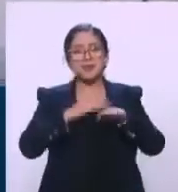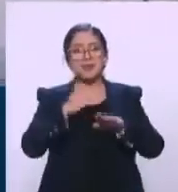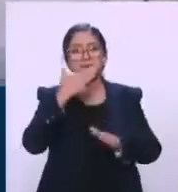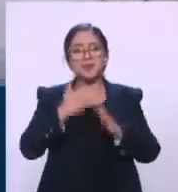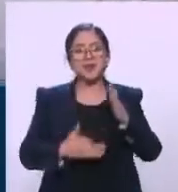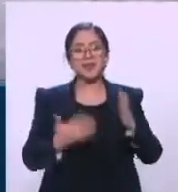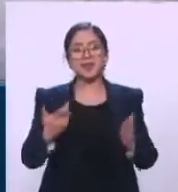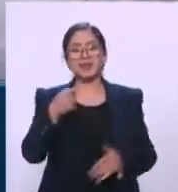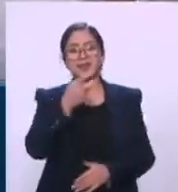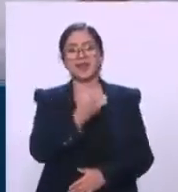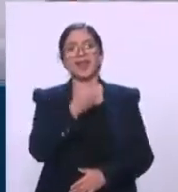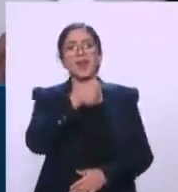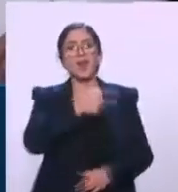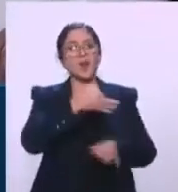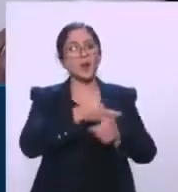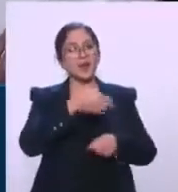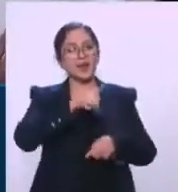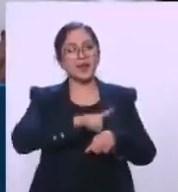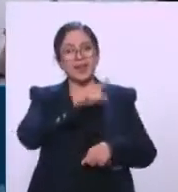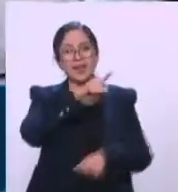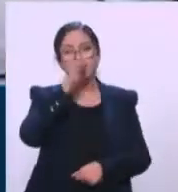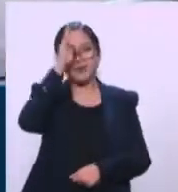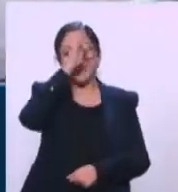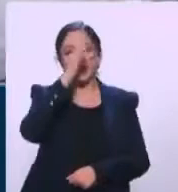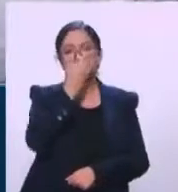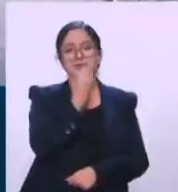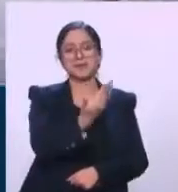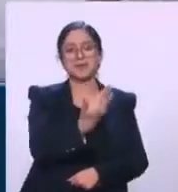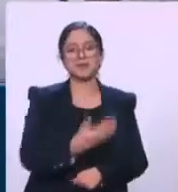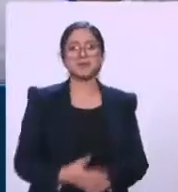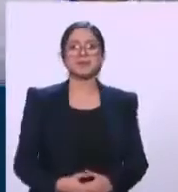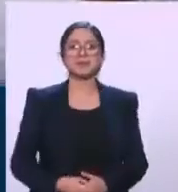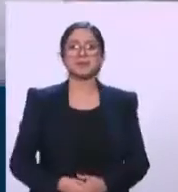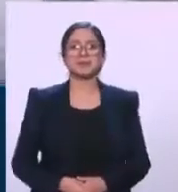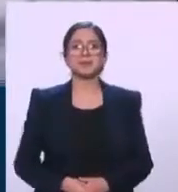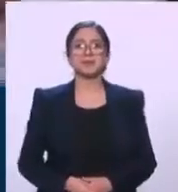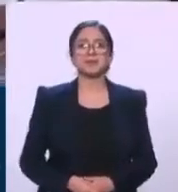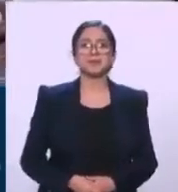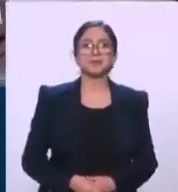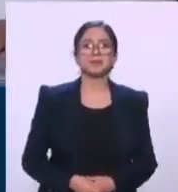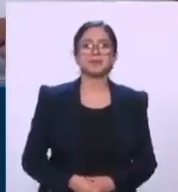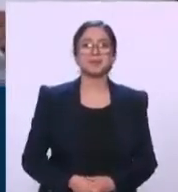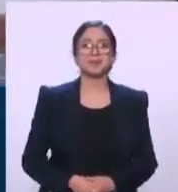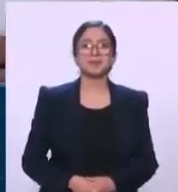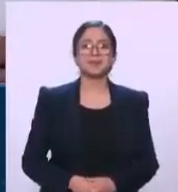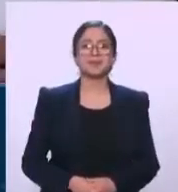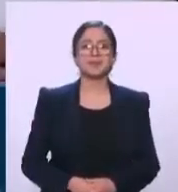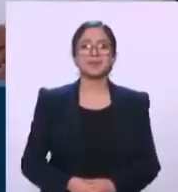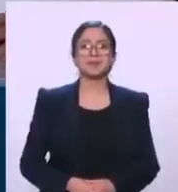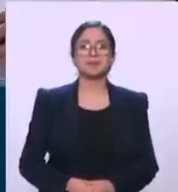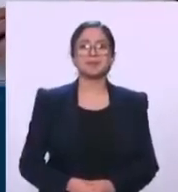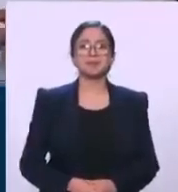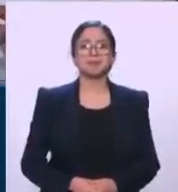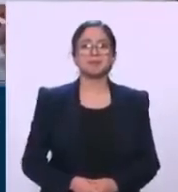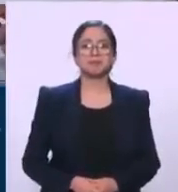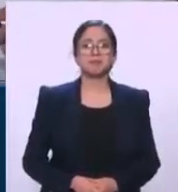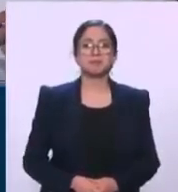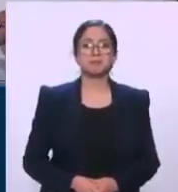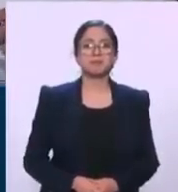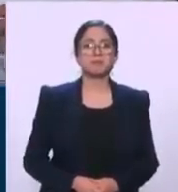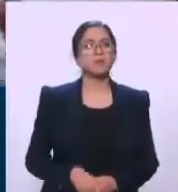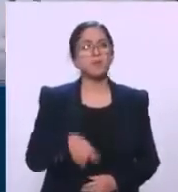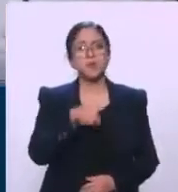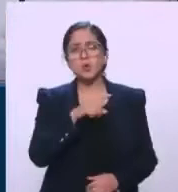Políticamente correcto me saliste. Sí, yo voy más por lo que decías tú. Muy bien. Pues ya, no...